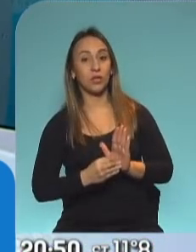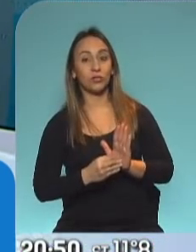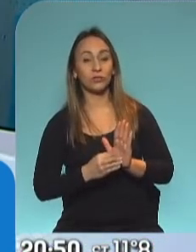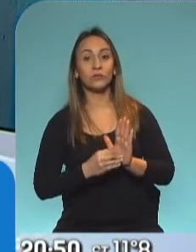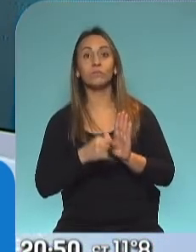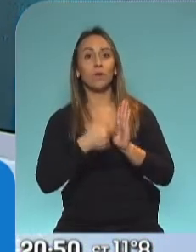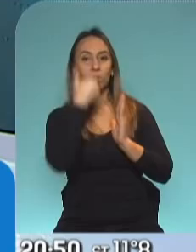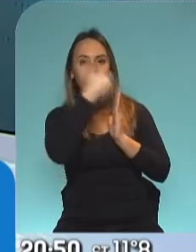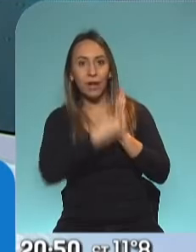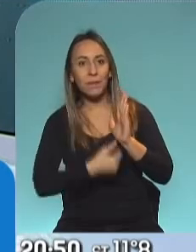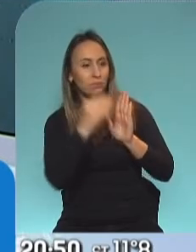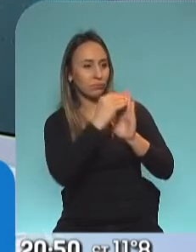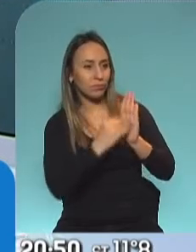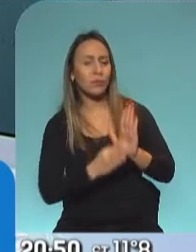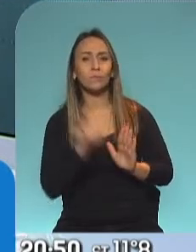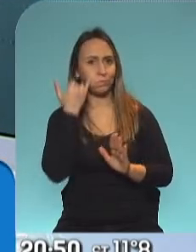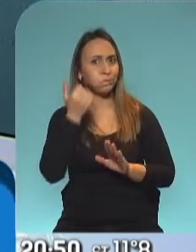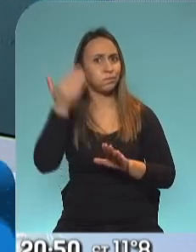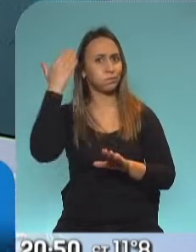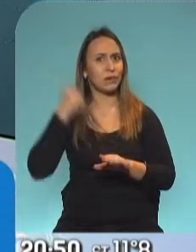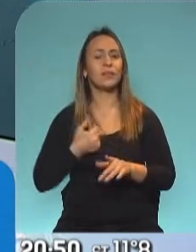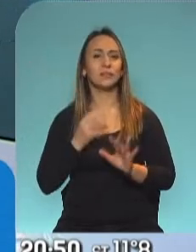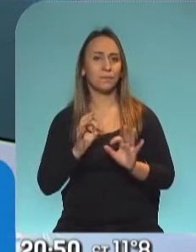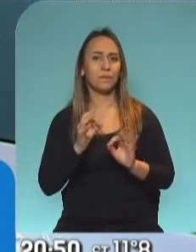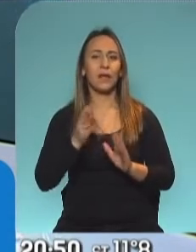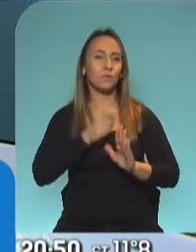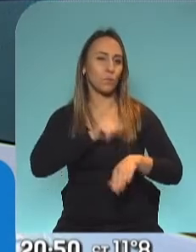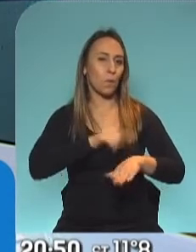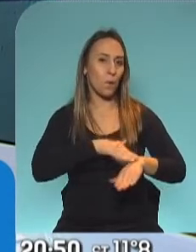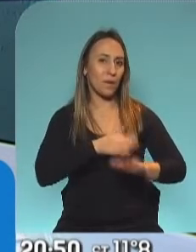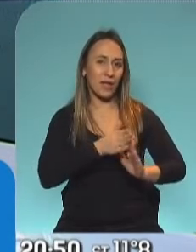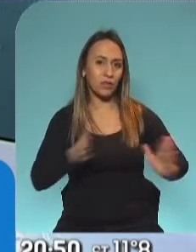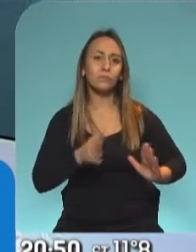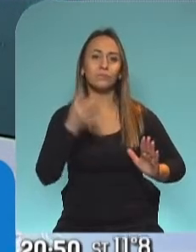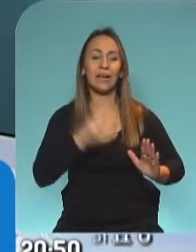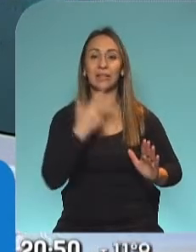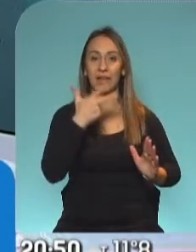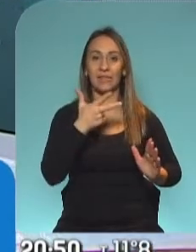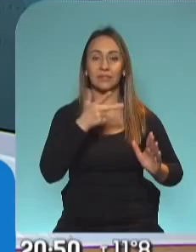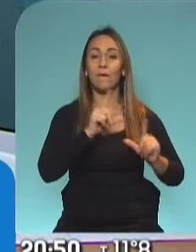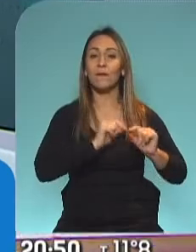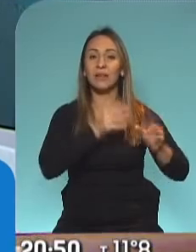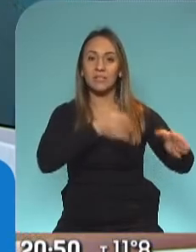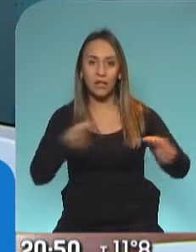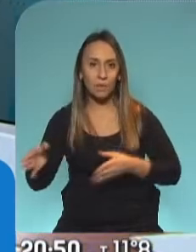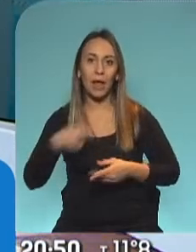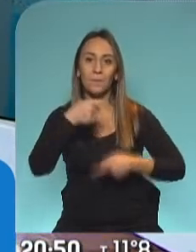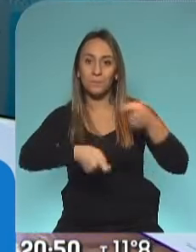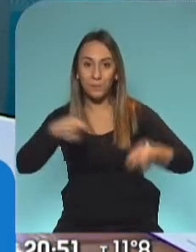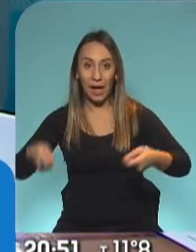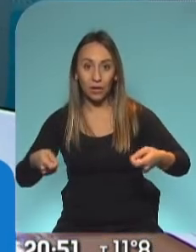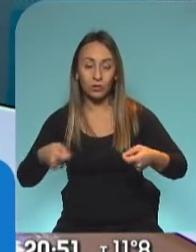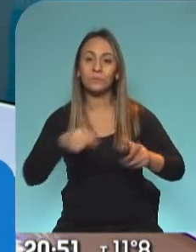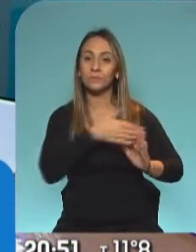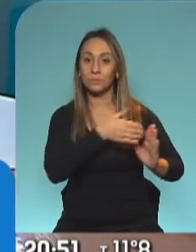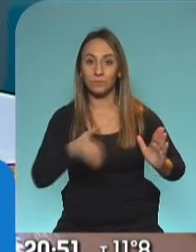familiar de emergencia ya sucedió, fue en un tiempo determinado y los 3 cronogramas de ingreso familiar de emergencia fueron a